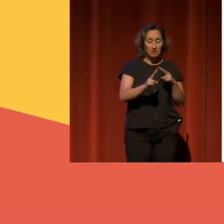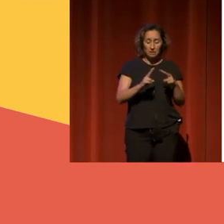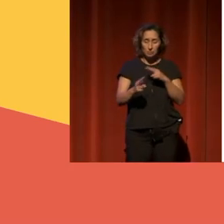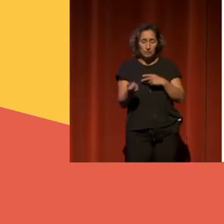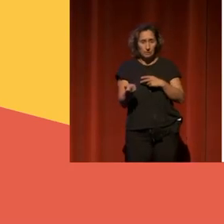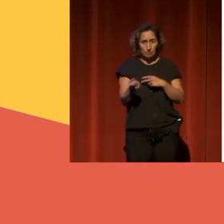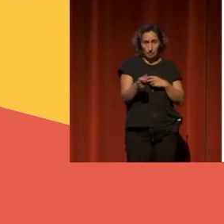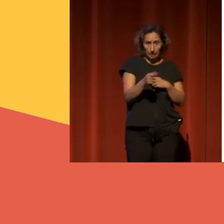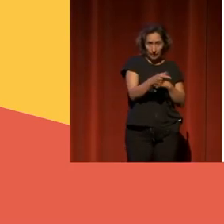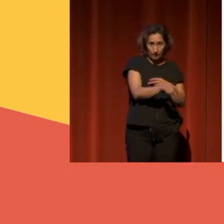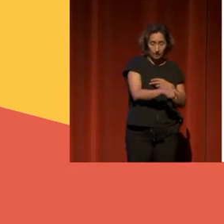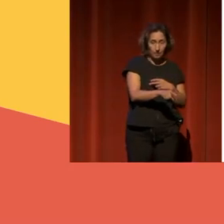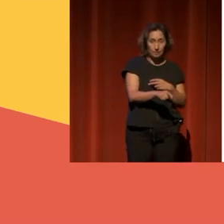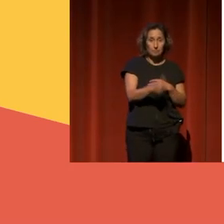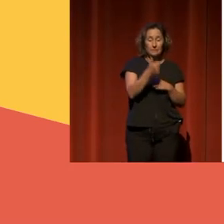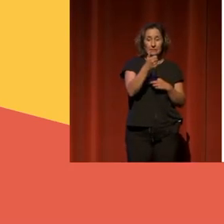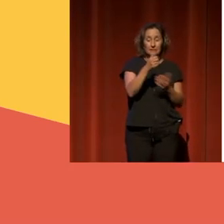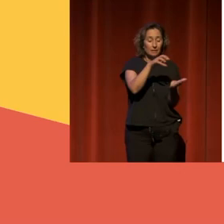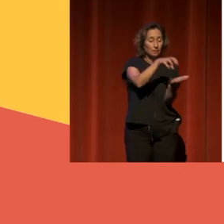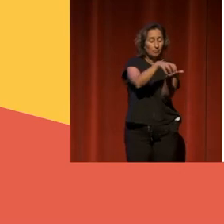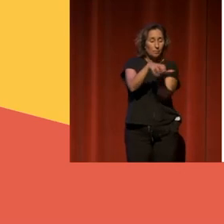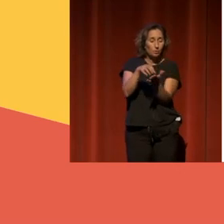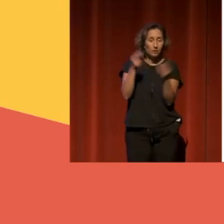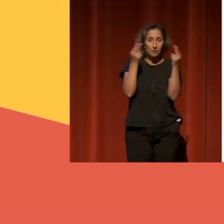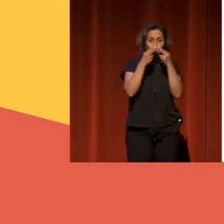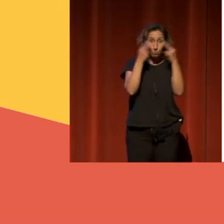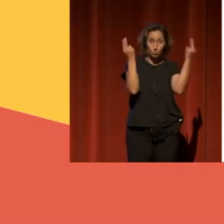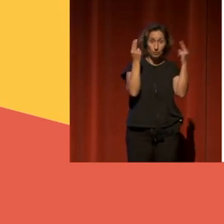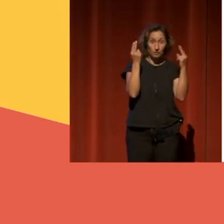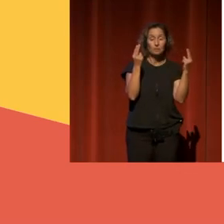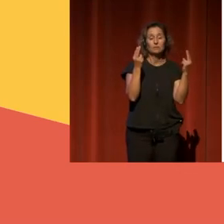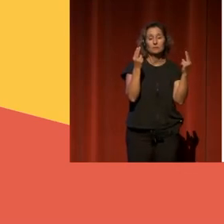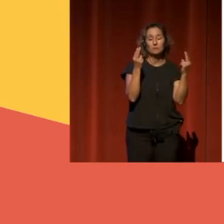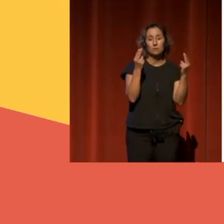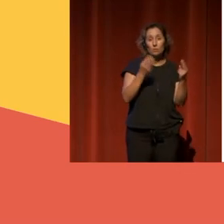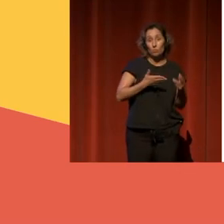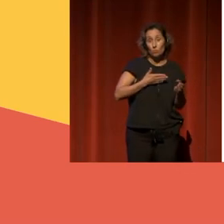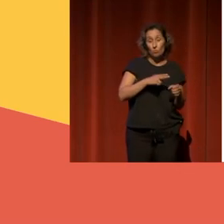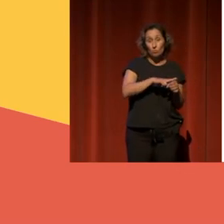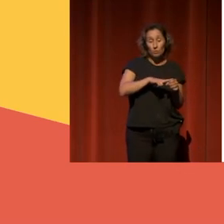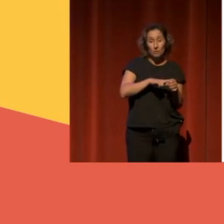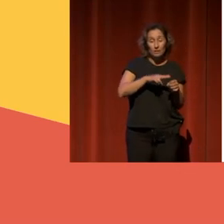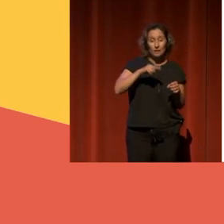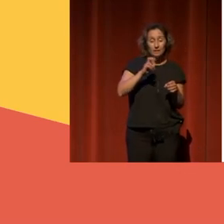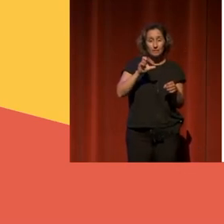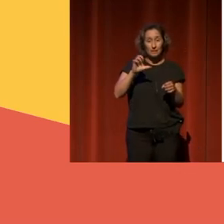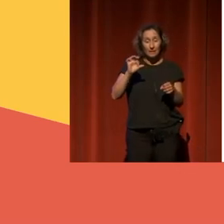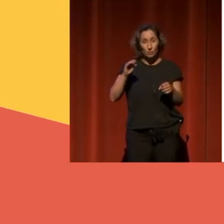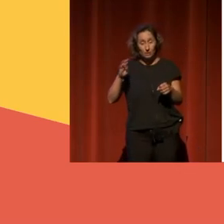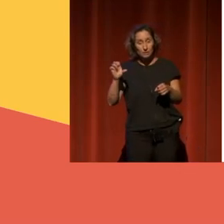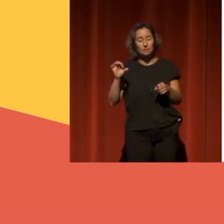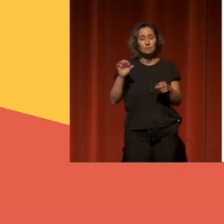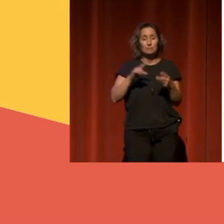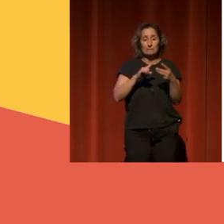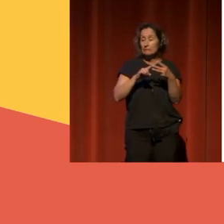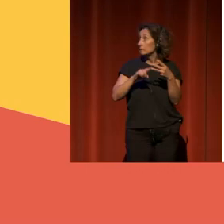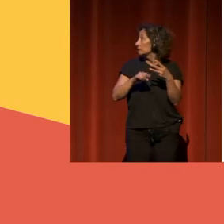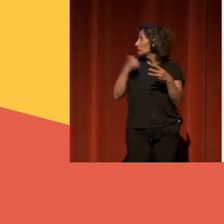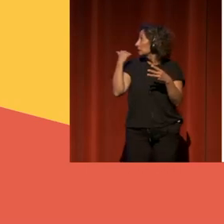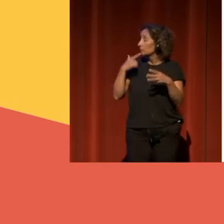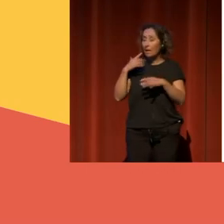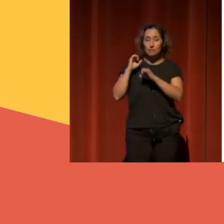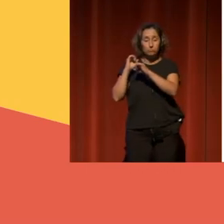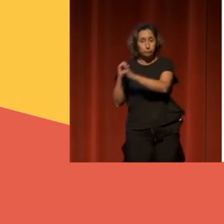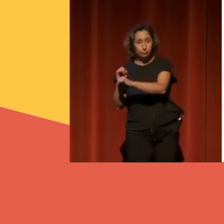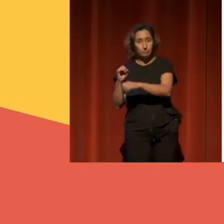están ubicados en bibliotecas públicas municipales, aunque algunas, como Vizcarrués, Beza y Teoriza, dependen de los